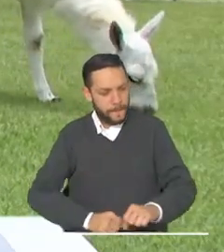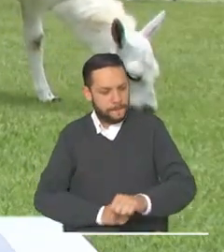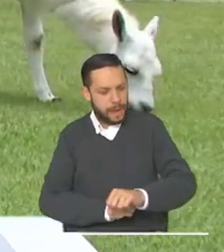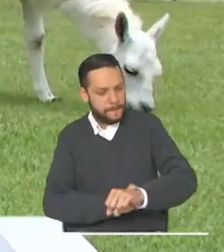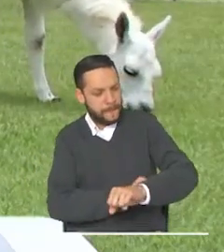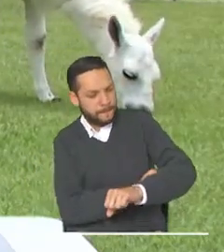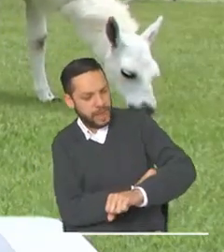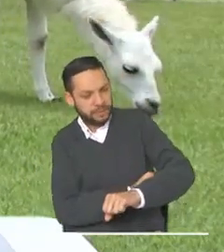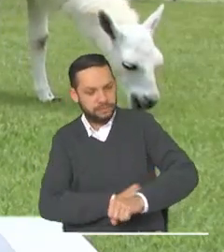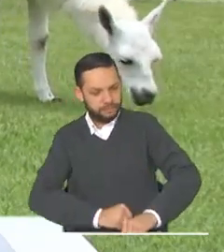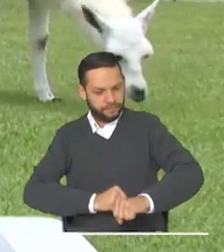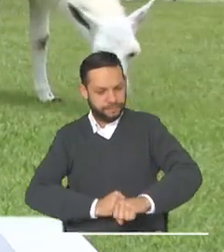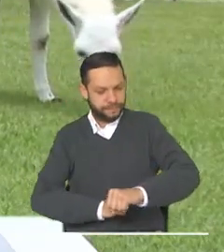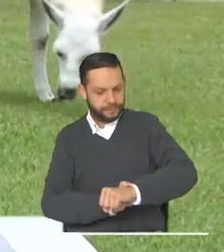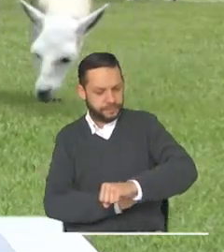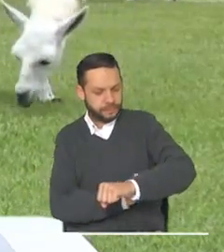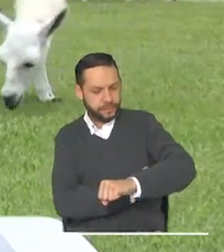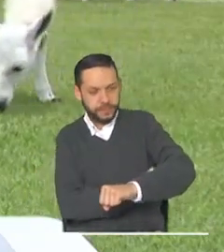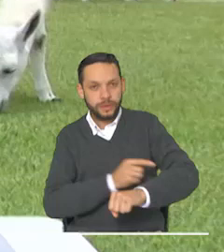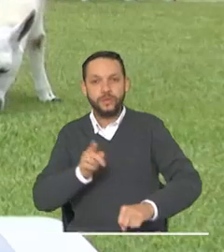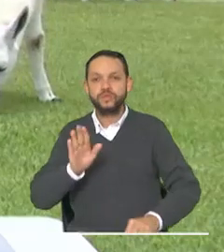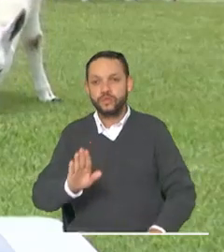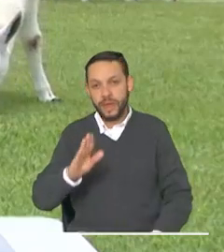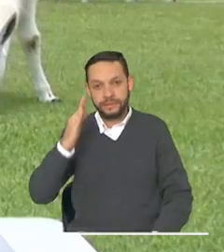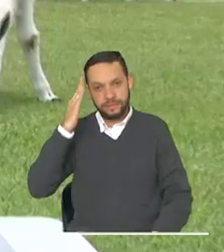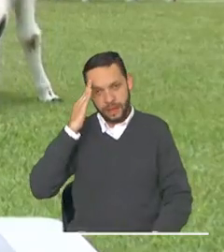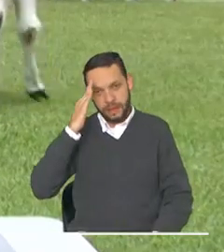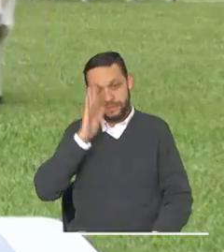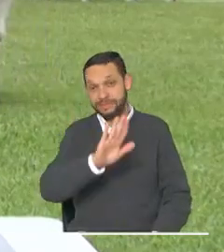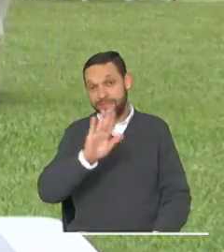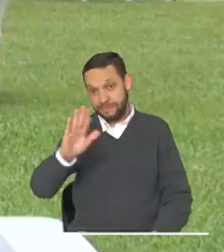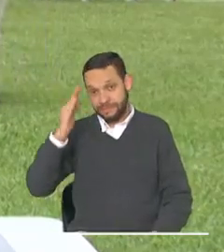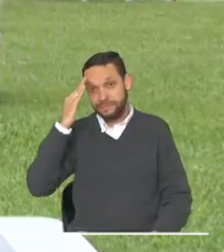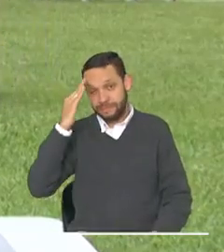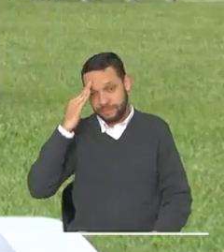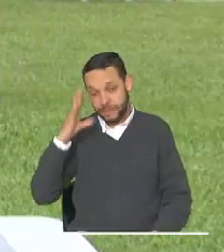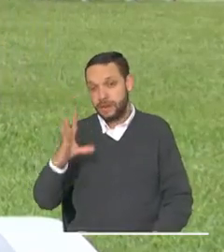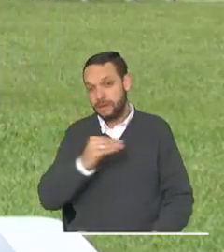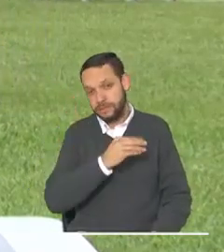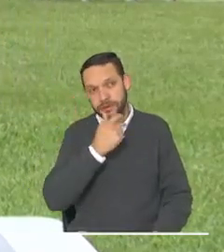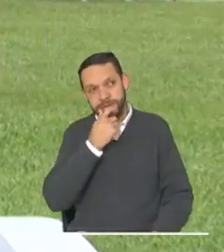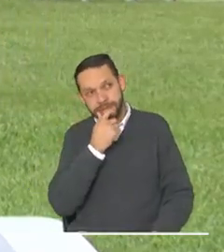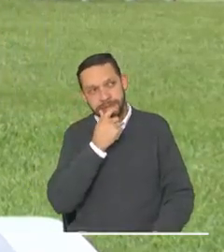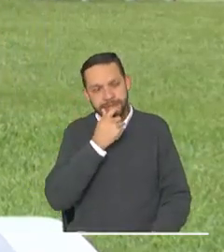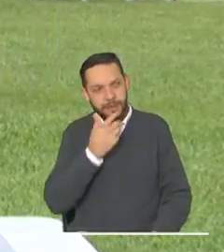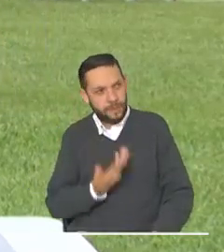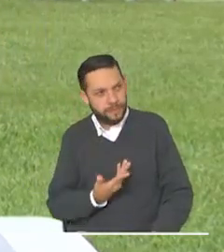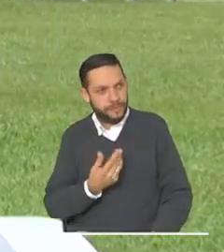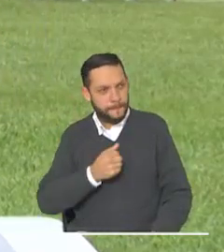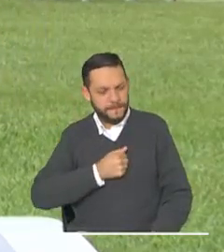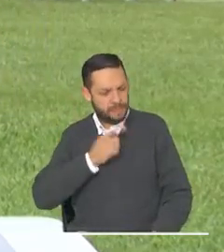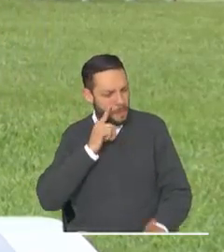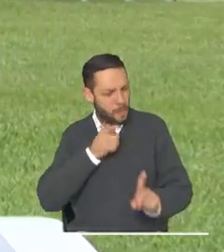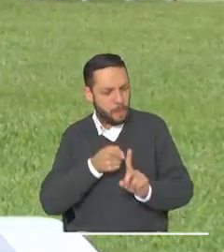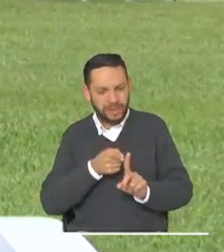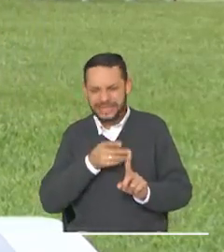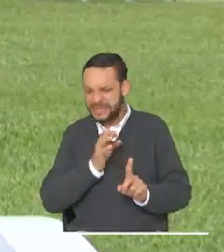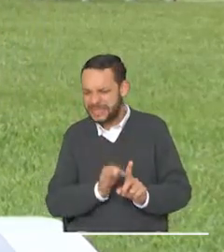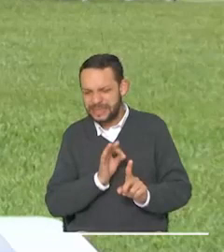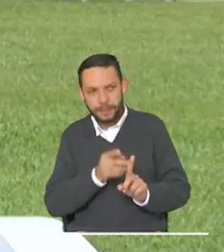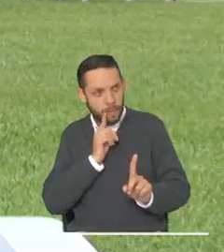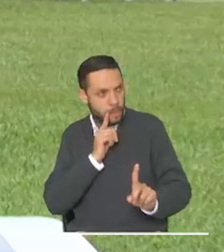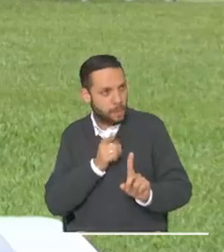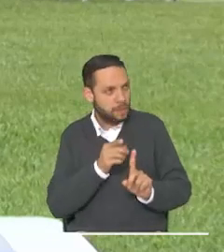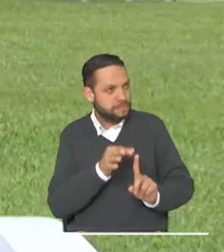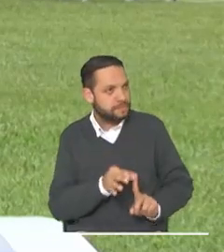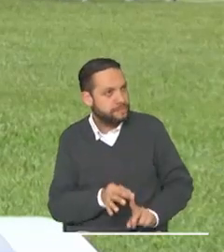porque usted lo sabe y todas las personas lo saben unas seguramente de mis obsesiones es que lo que se haga